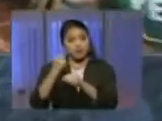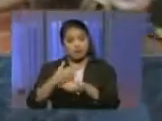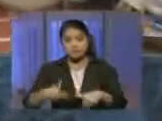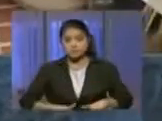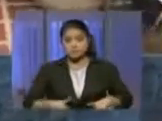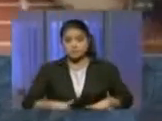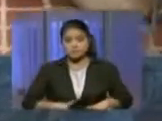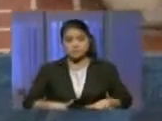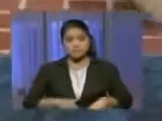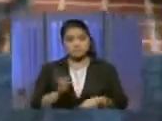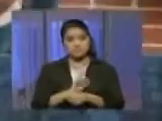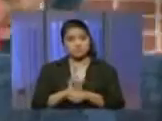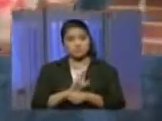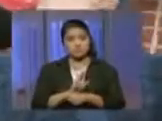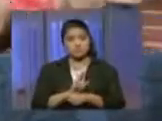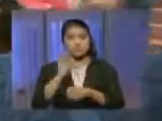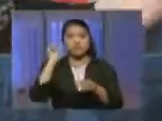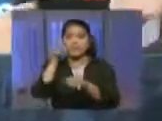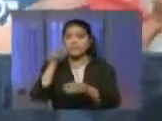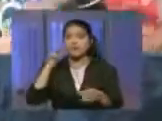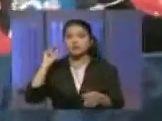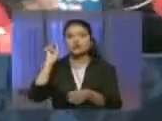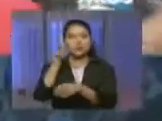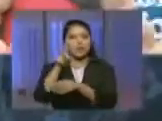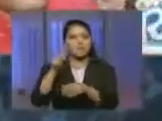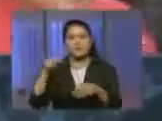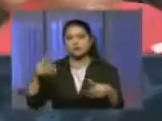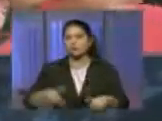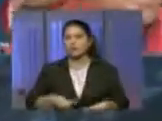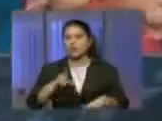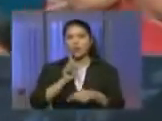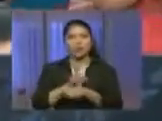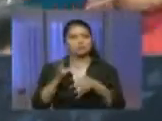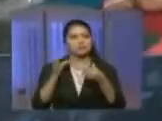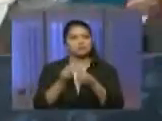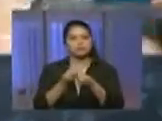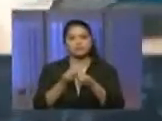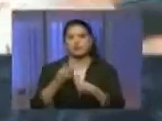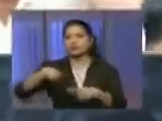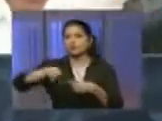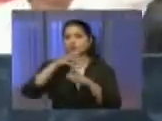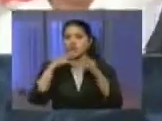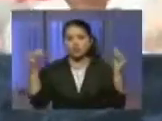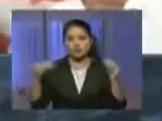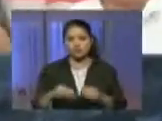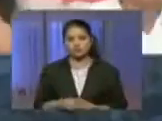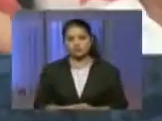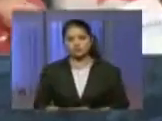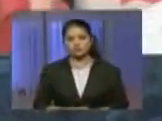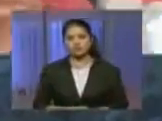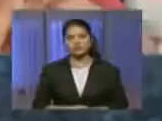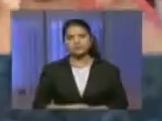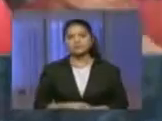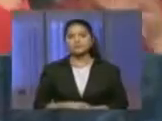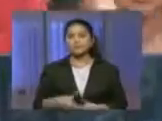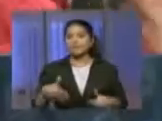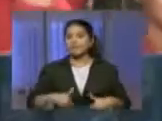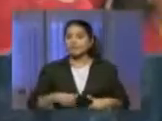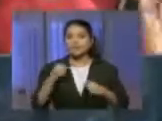eso amazonas amazonas amazonas de manera unitaria todas las fuerzas